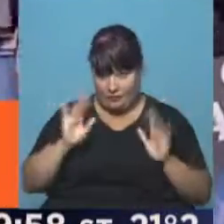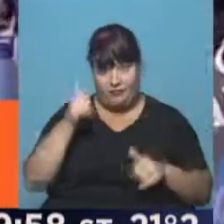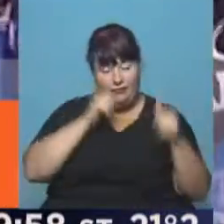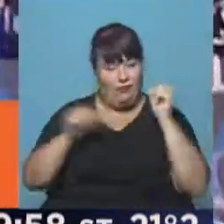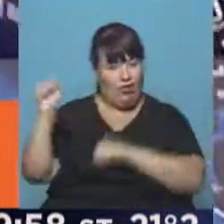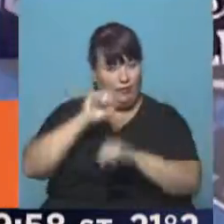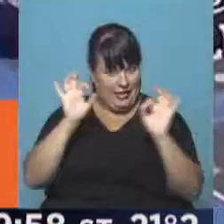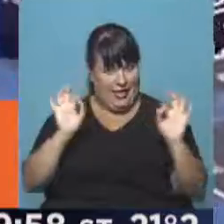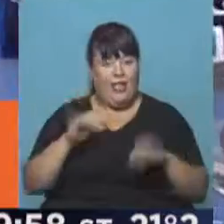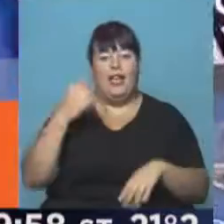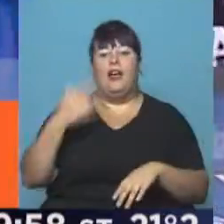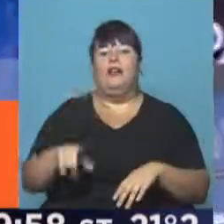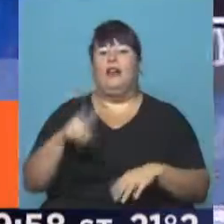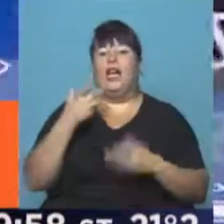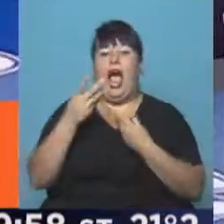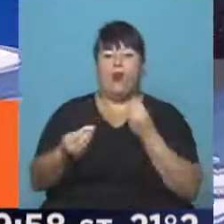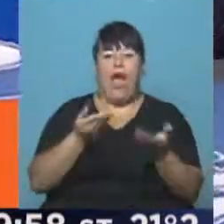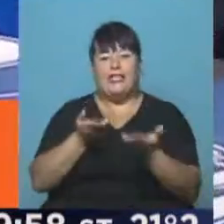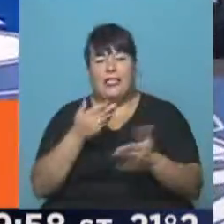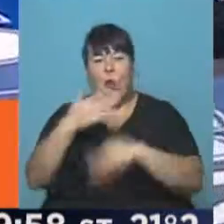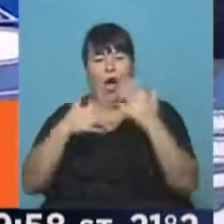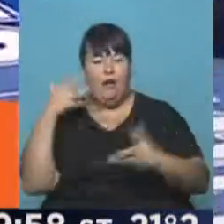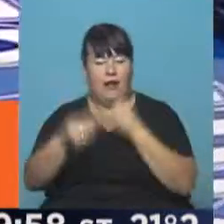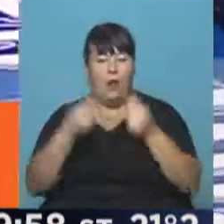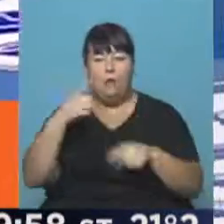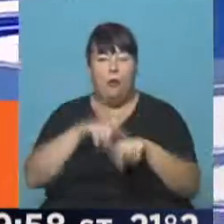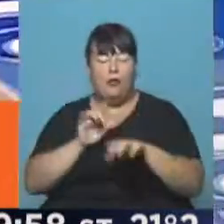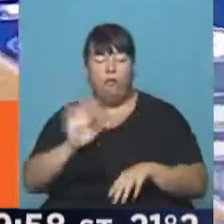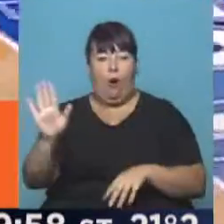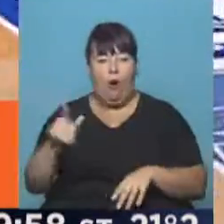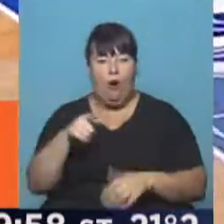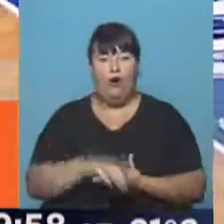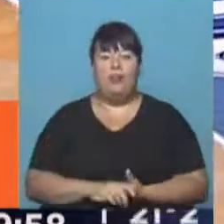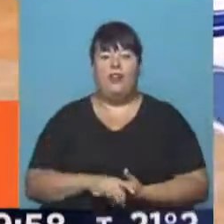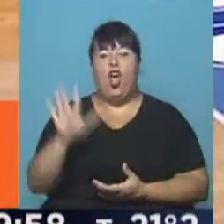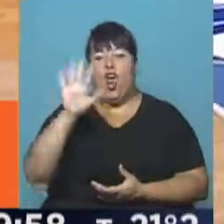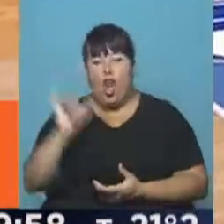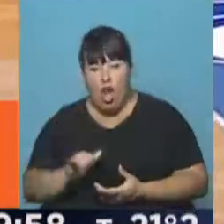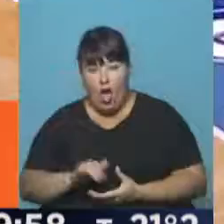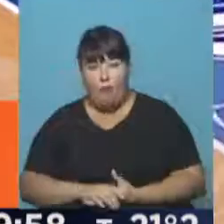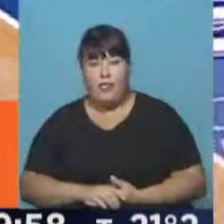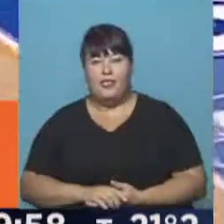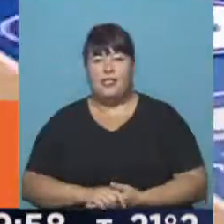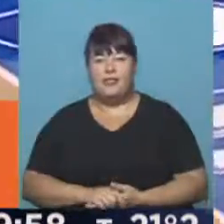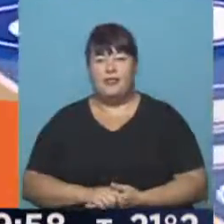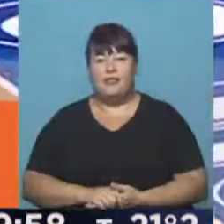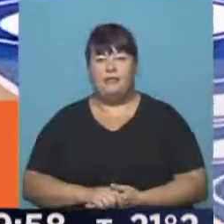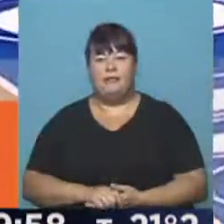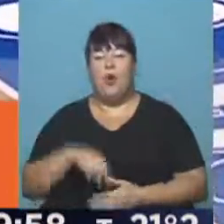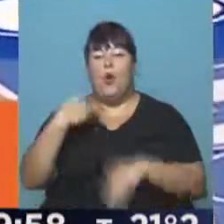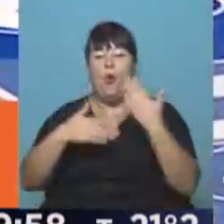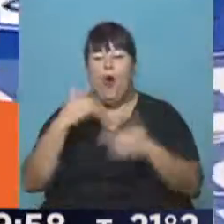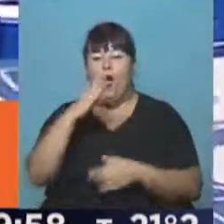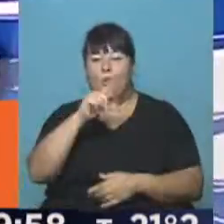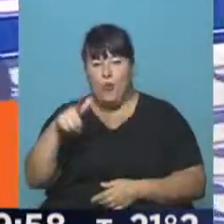las trompadas. Lo cierto es que se metieron asistentes y jugadores. Allí estaba el momento del manotazo de López, del jugador